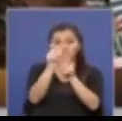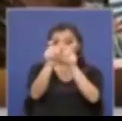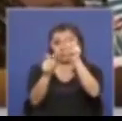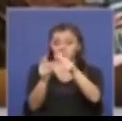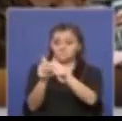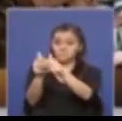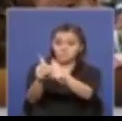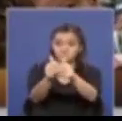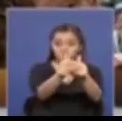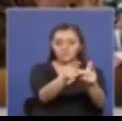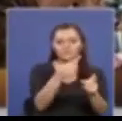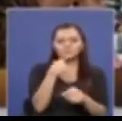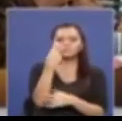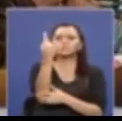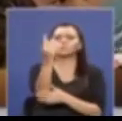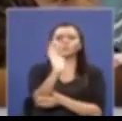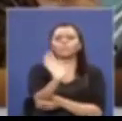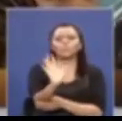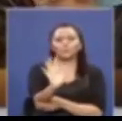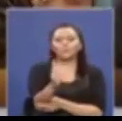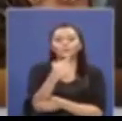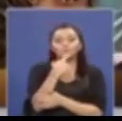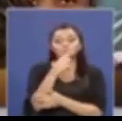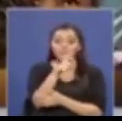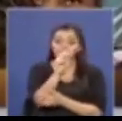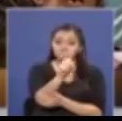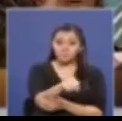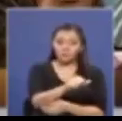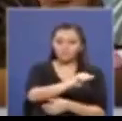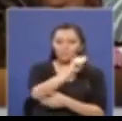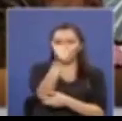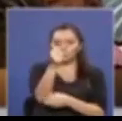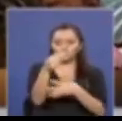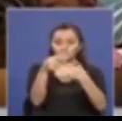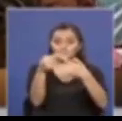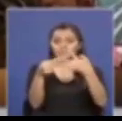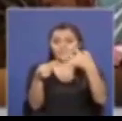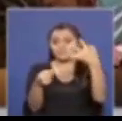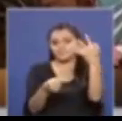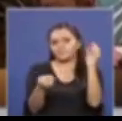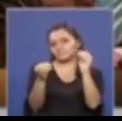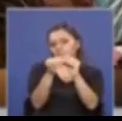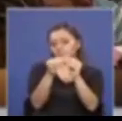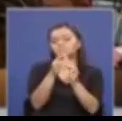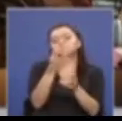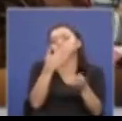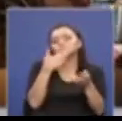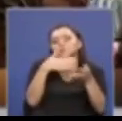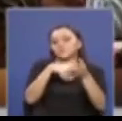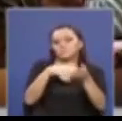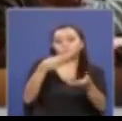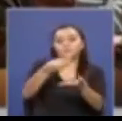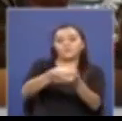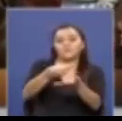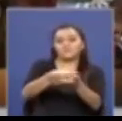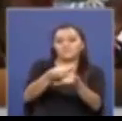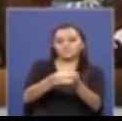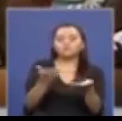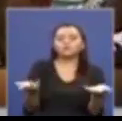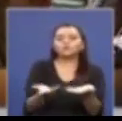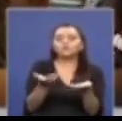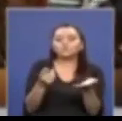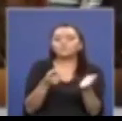no es para una sola actividad, que ahí pueden mezclarse varias actividades, incluso inversiones para